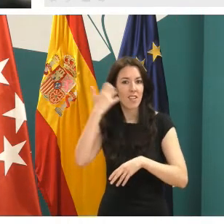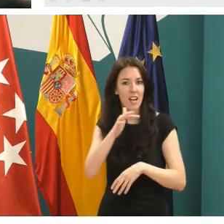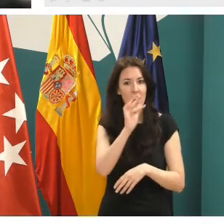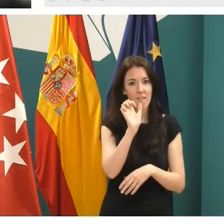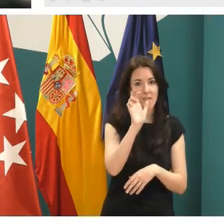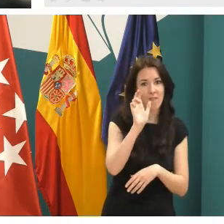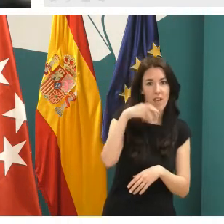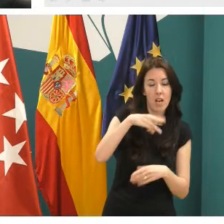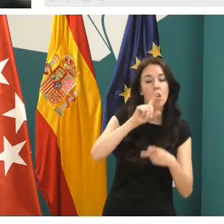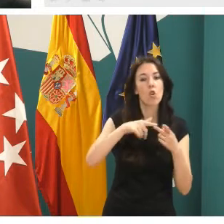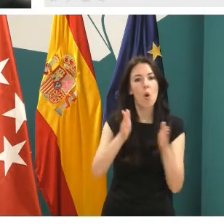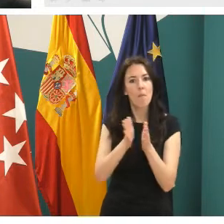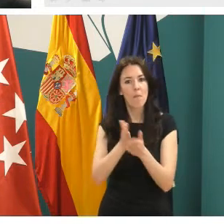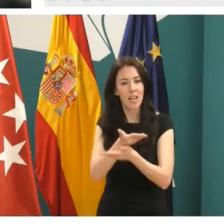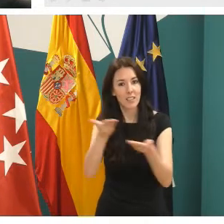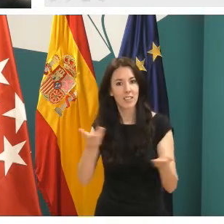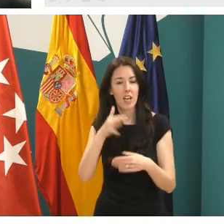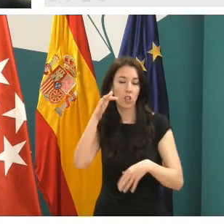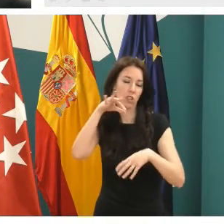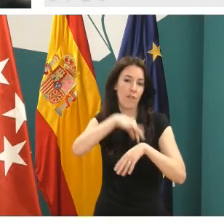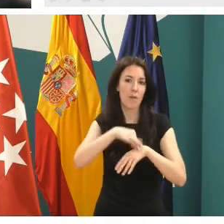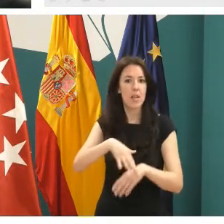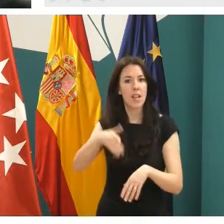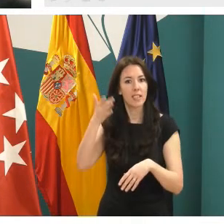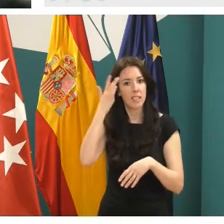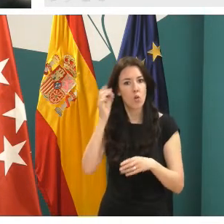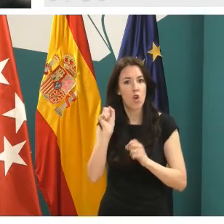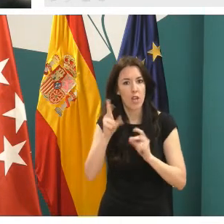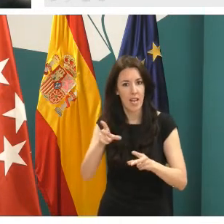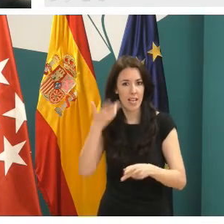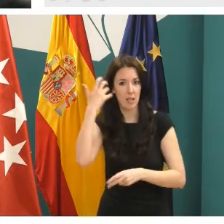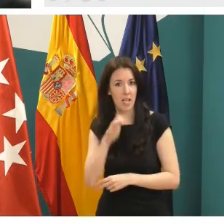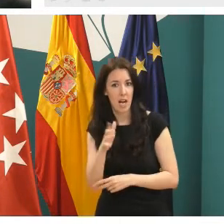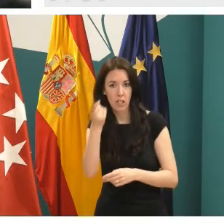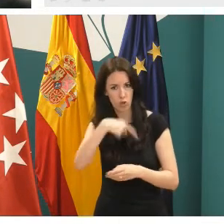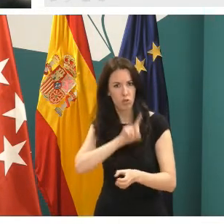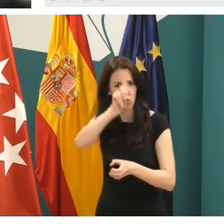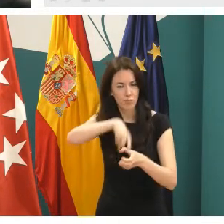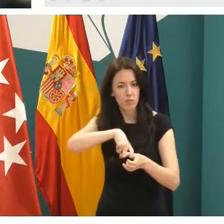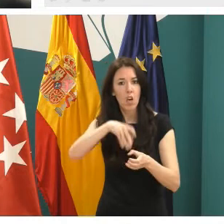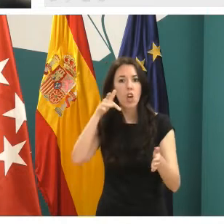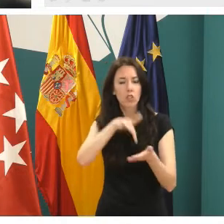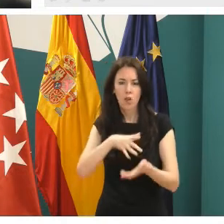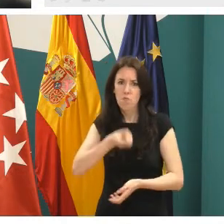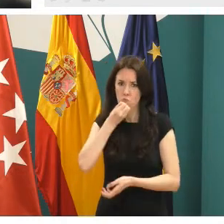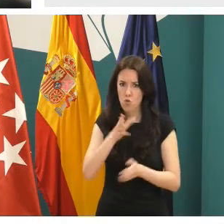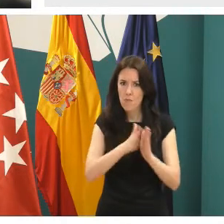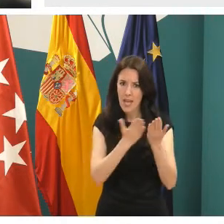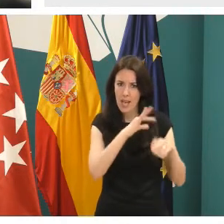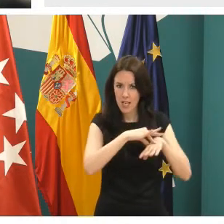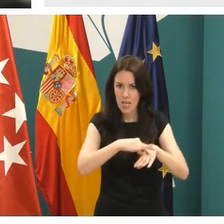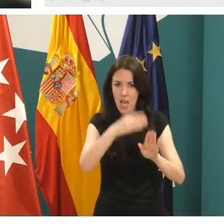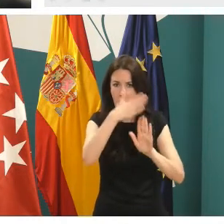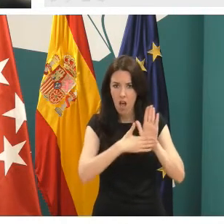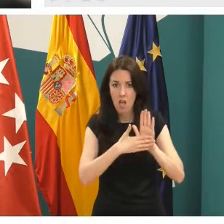colaboración de varios compañeros del grupo de enfermedades neurodegenerativas y raras que participamos, que está muy bien y que complementa